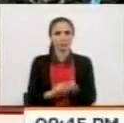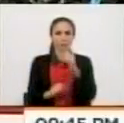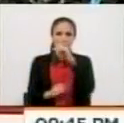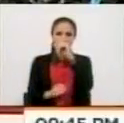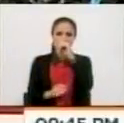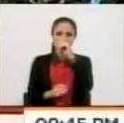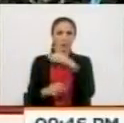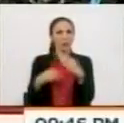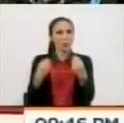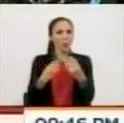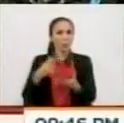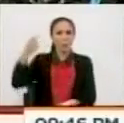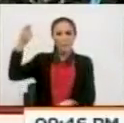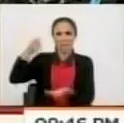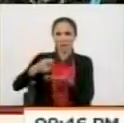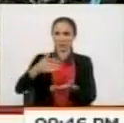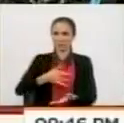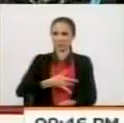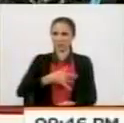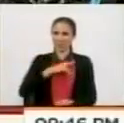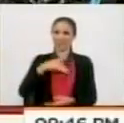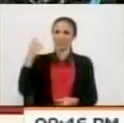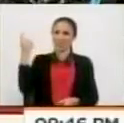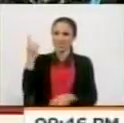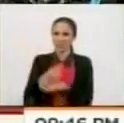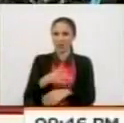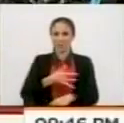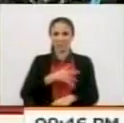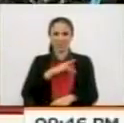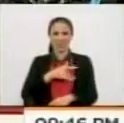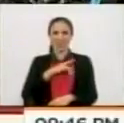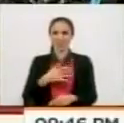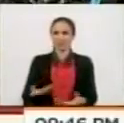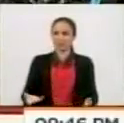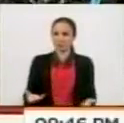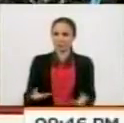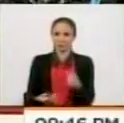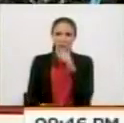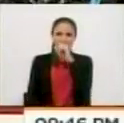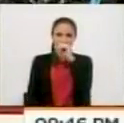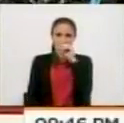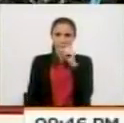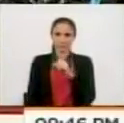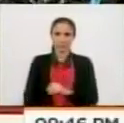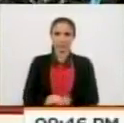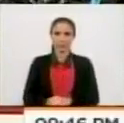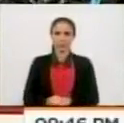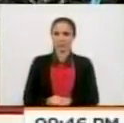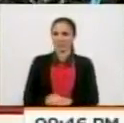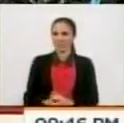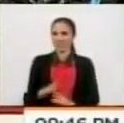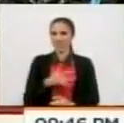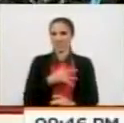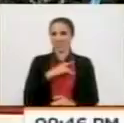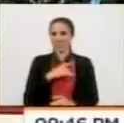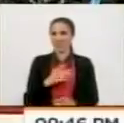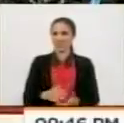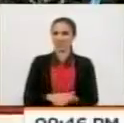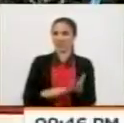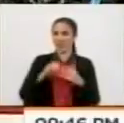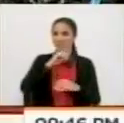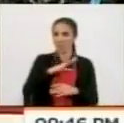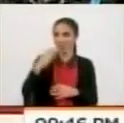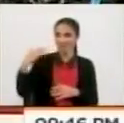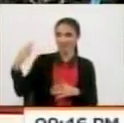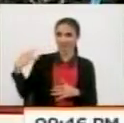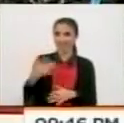mazo, por Dios? ¡Es una dictadura! ¿Ah? Un mazo. Son unos trogloditas, son no sé qué cosa. Es un mazo. Tú eres